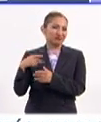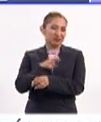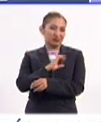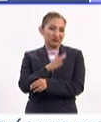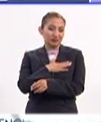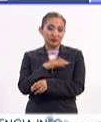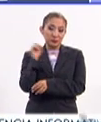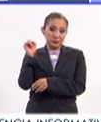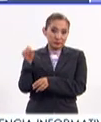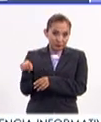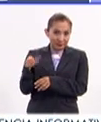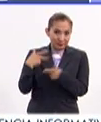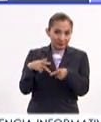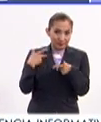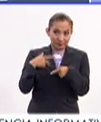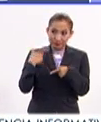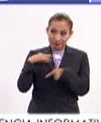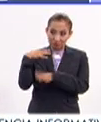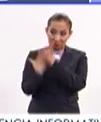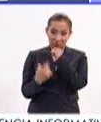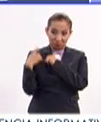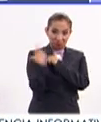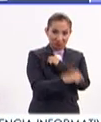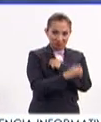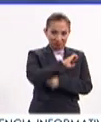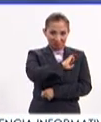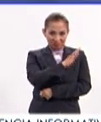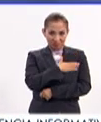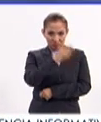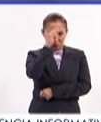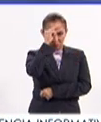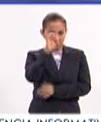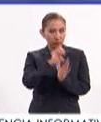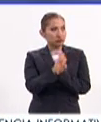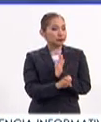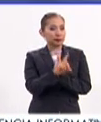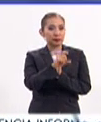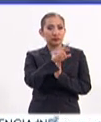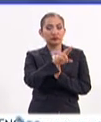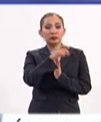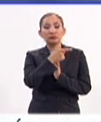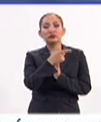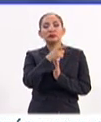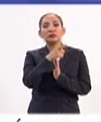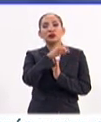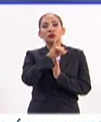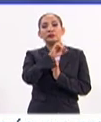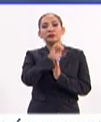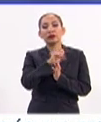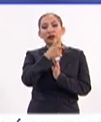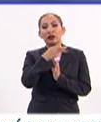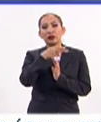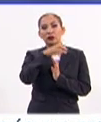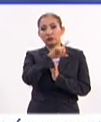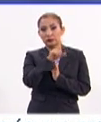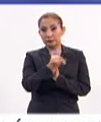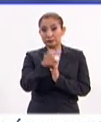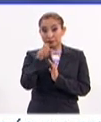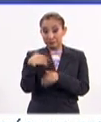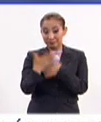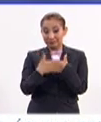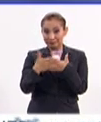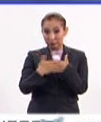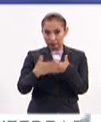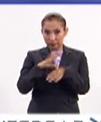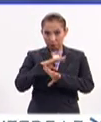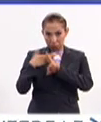los propios intelectuales españoles, entre ellos el doctor José Gauss, que por cierto también se va a cumplir el